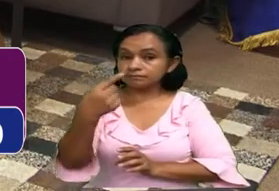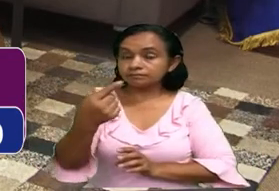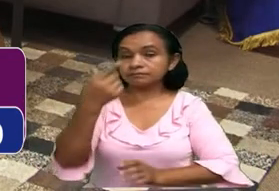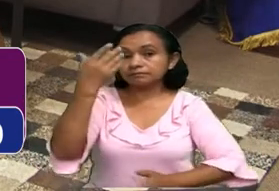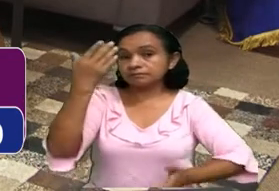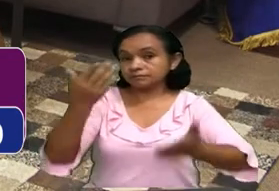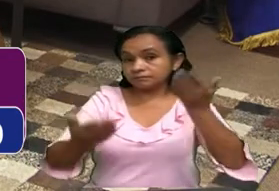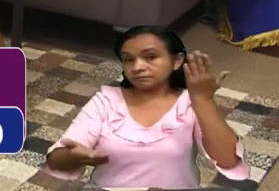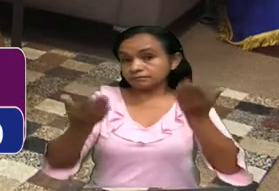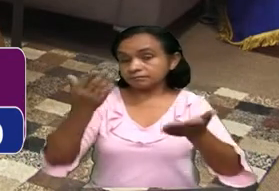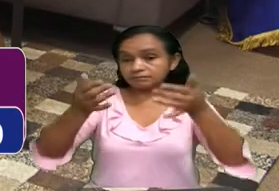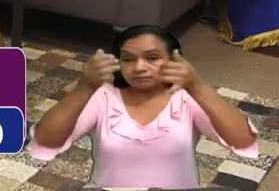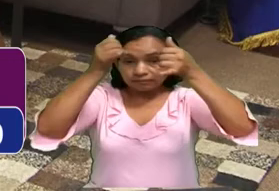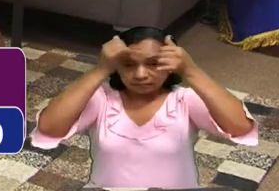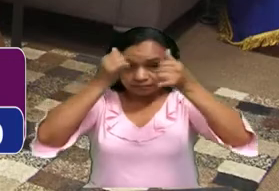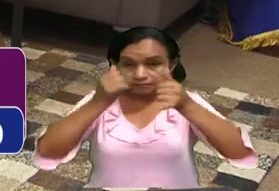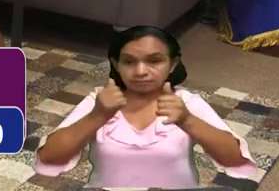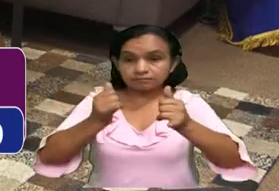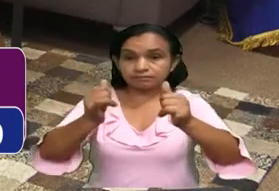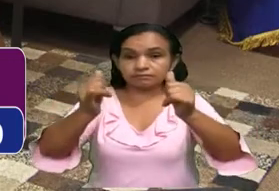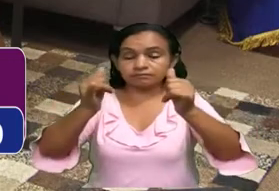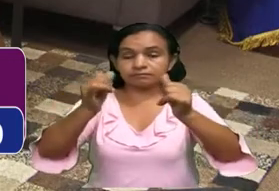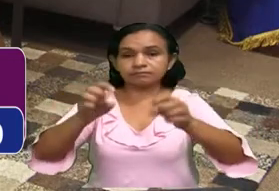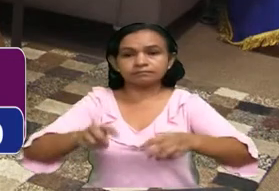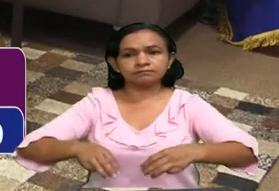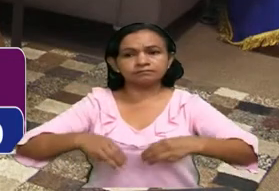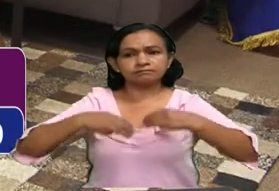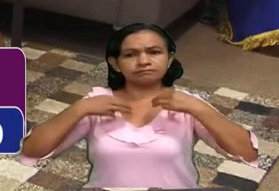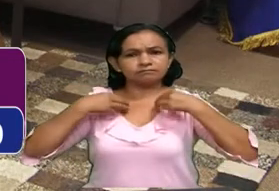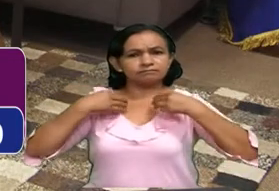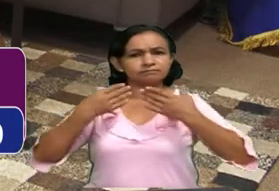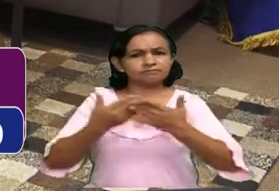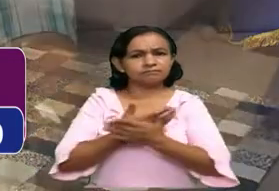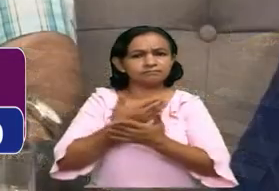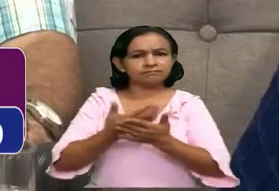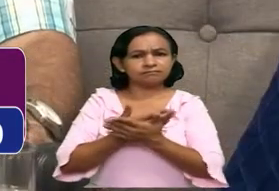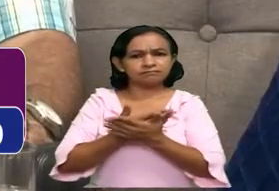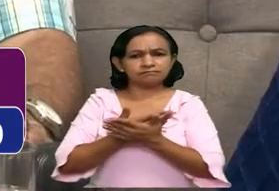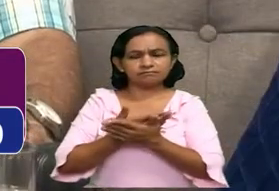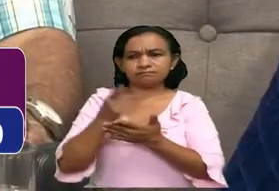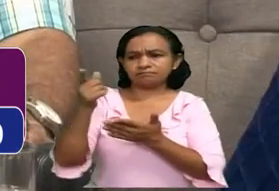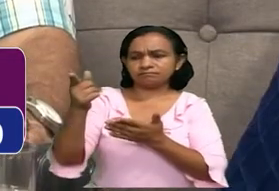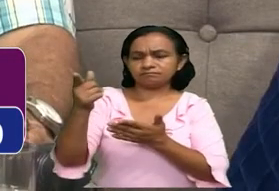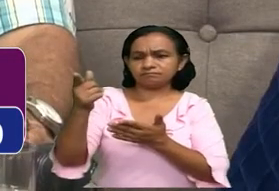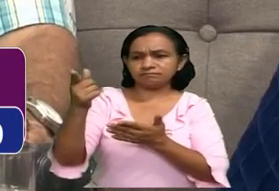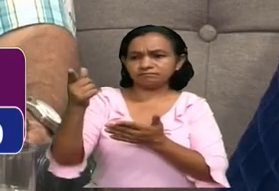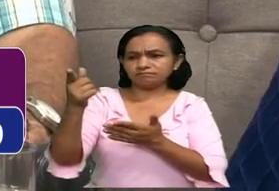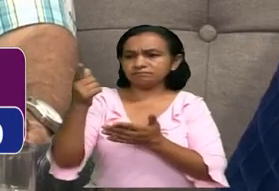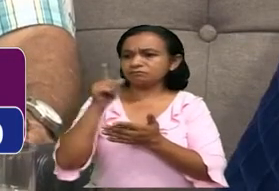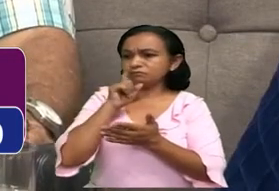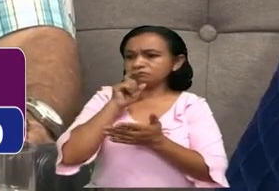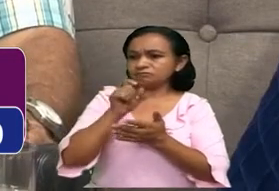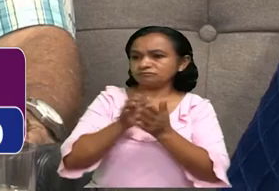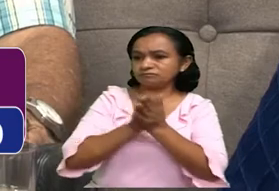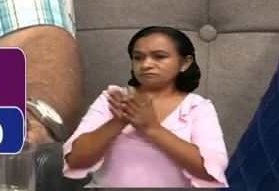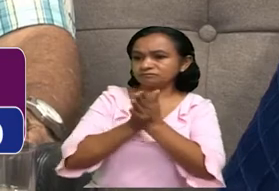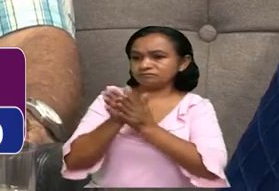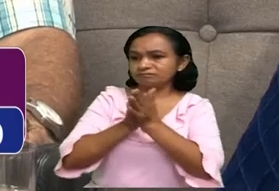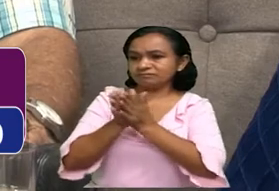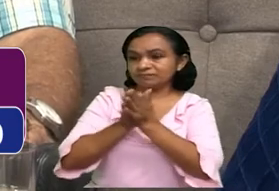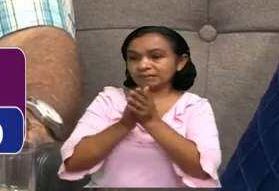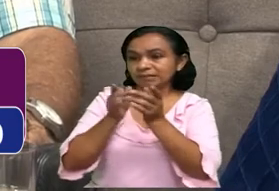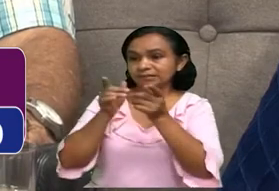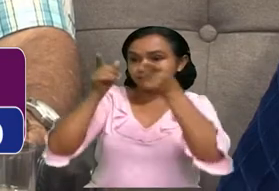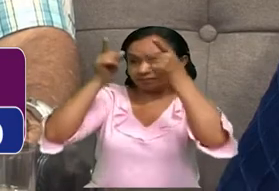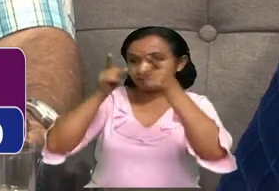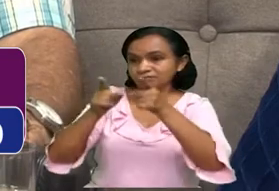repente los ganaderos adoptamos moda en la ganadería, metemos sementales de una raza porque hay mucha publicidad,